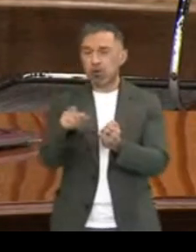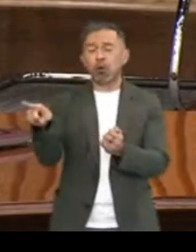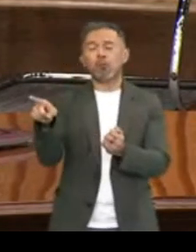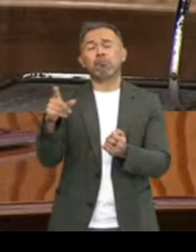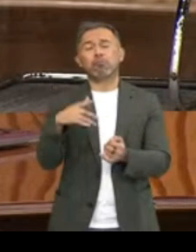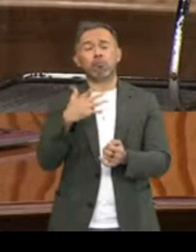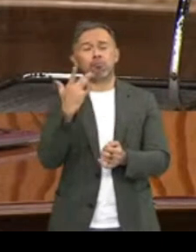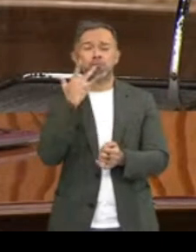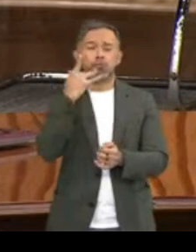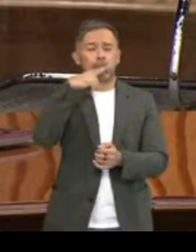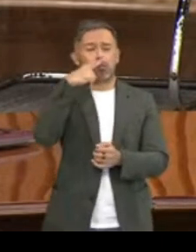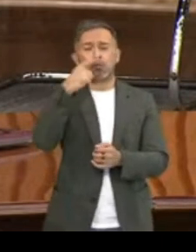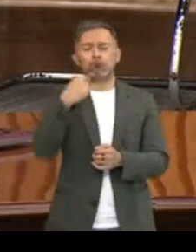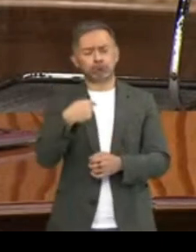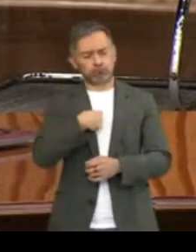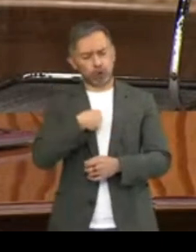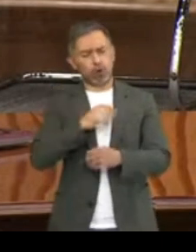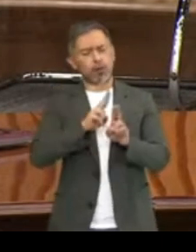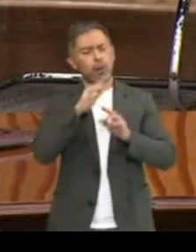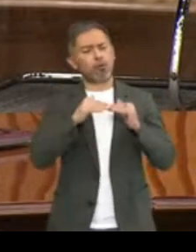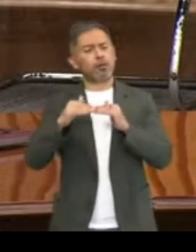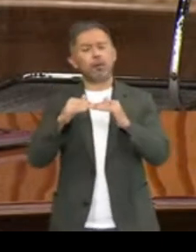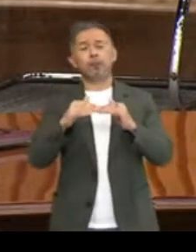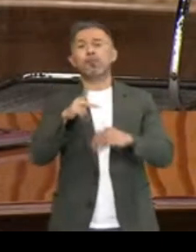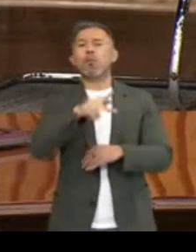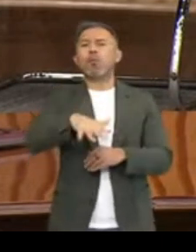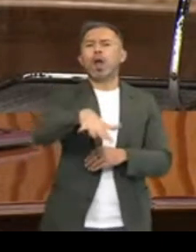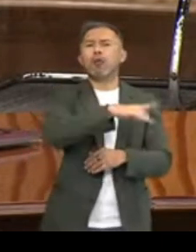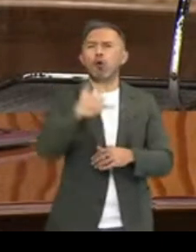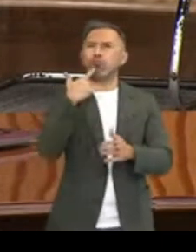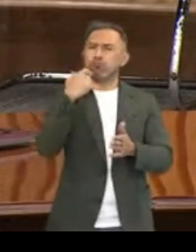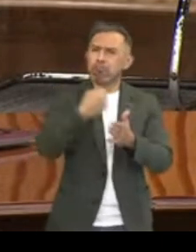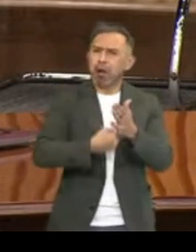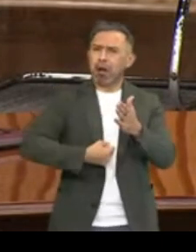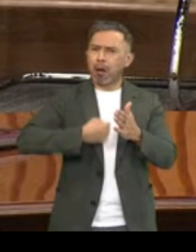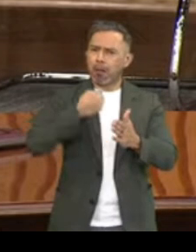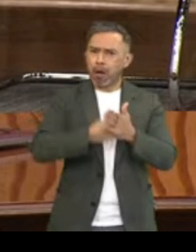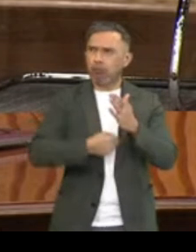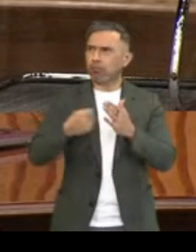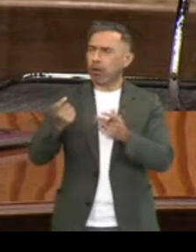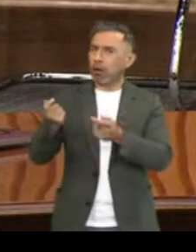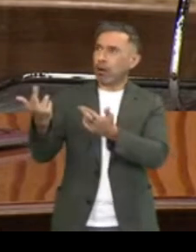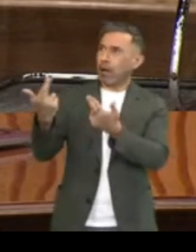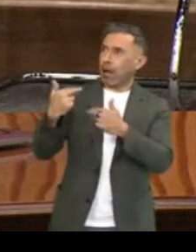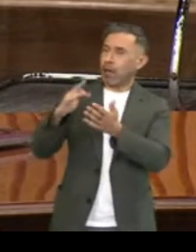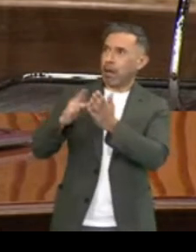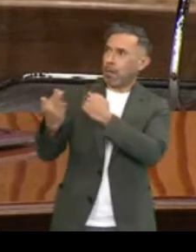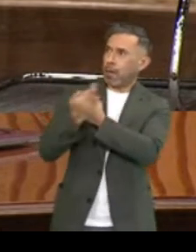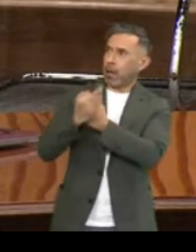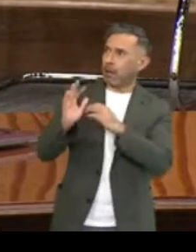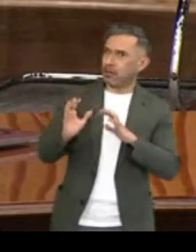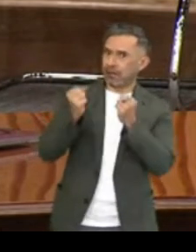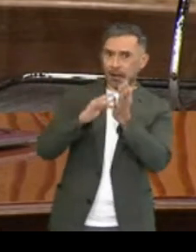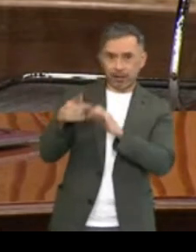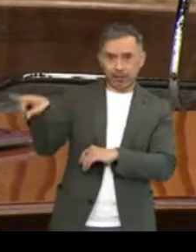democracia, que nos han obsequiado los triunfos que el pueblo ha conquistado. No, señores, la democracia es de la gente,